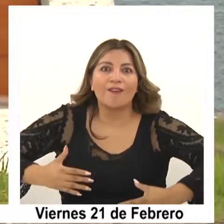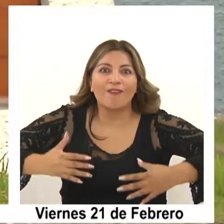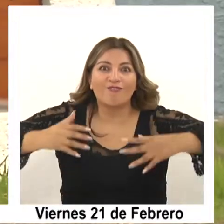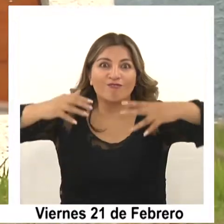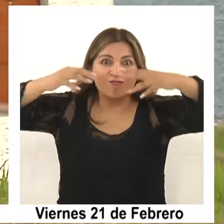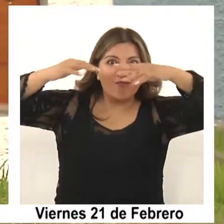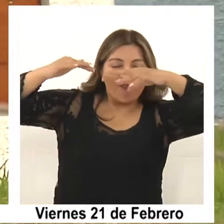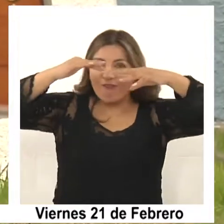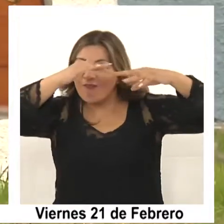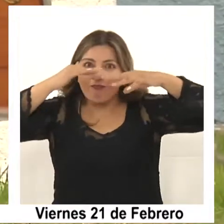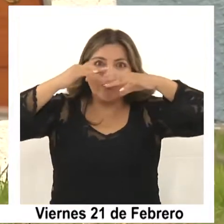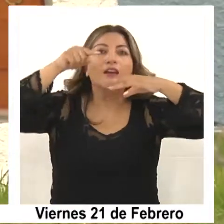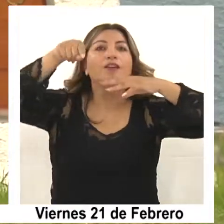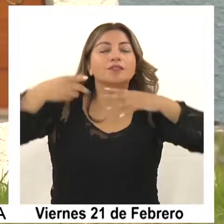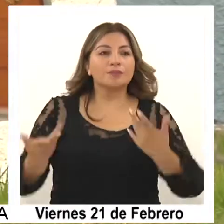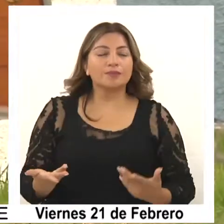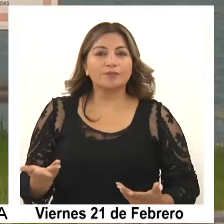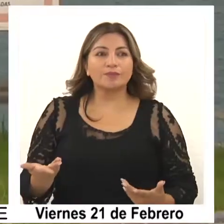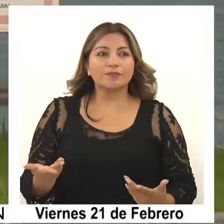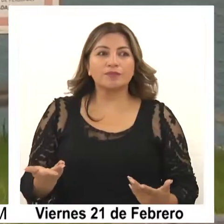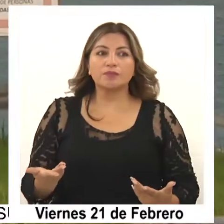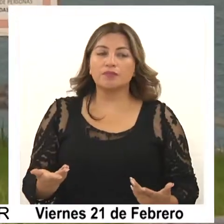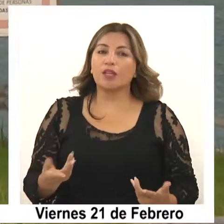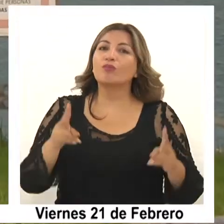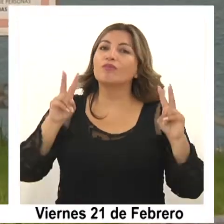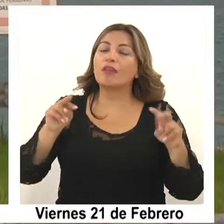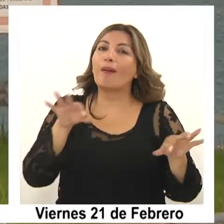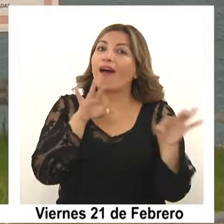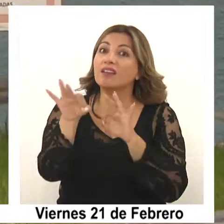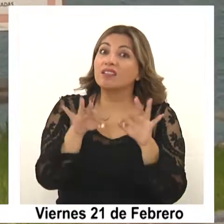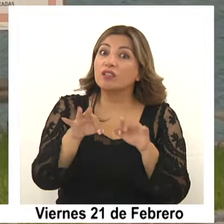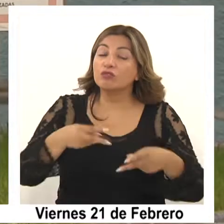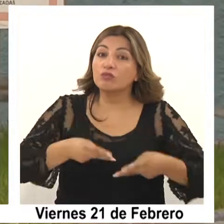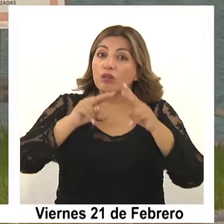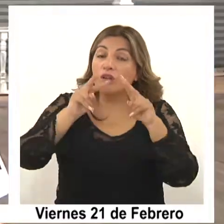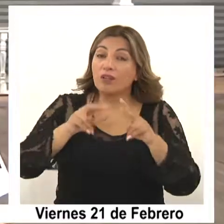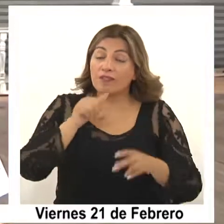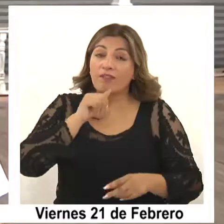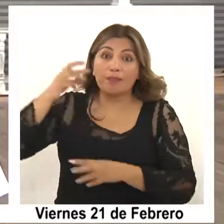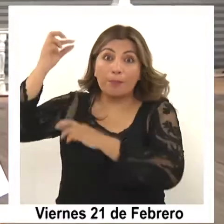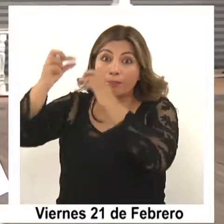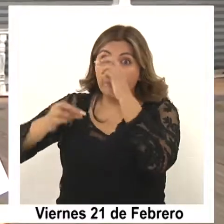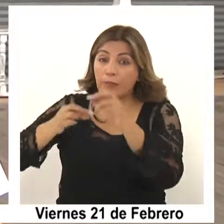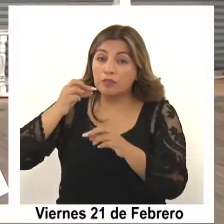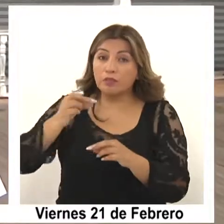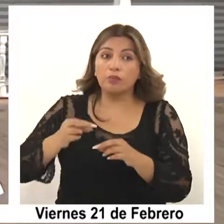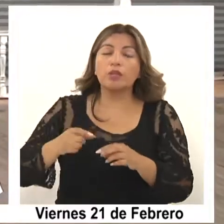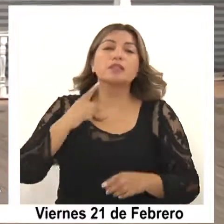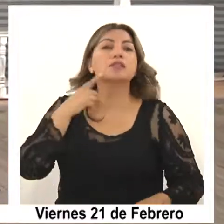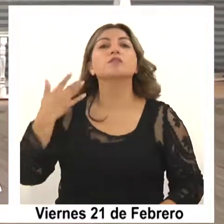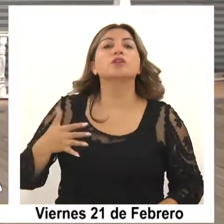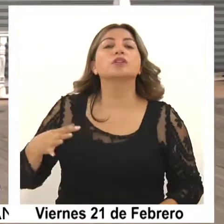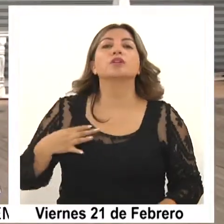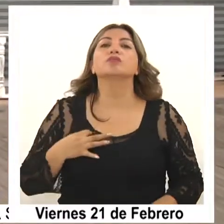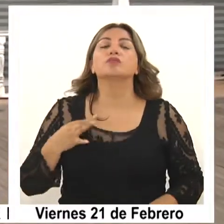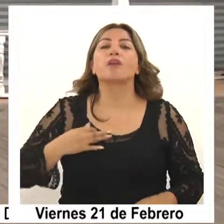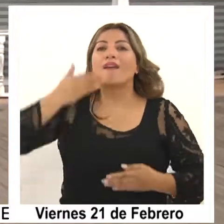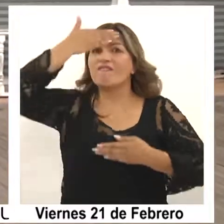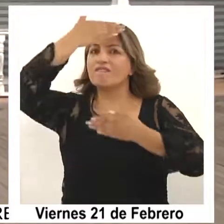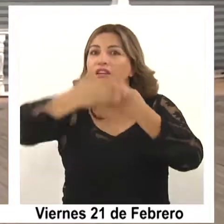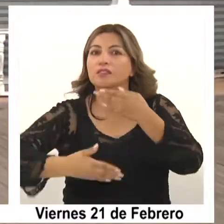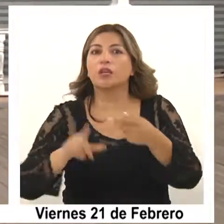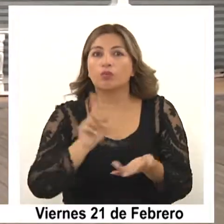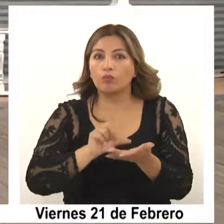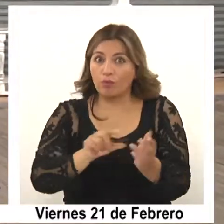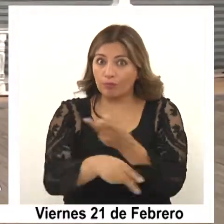casi de Berlín frente a un elemento que tiene un valor arquitectónico y aunque no está declarado monumento, tiene un valor para la ciudadanía